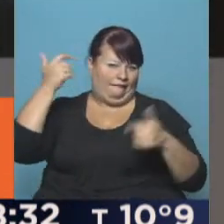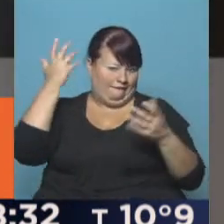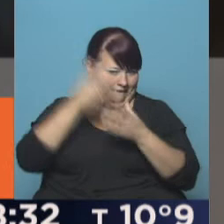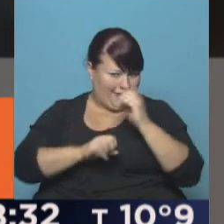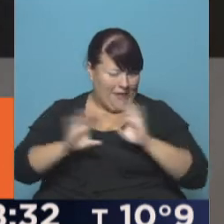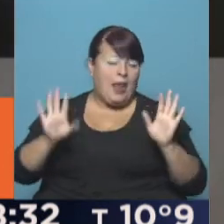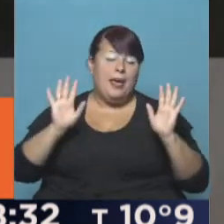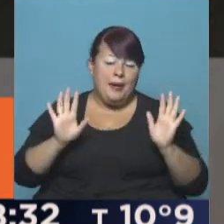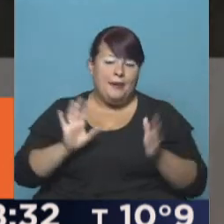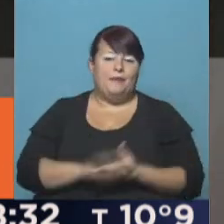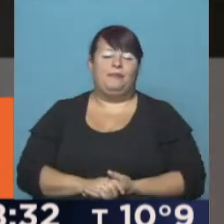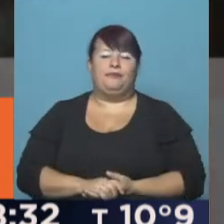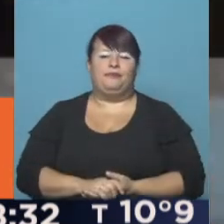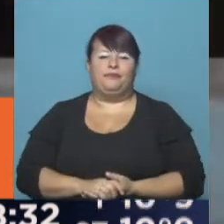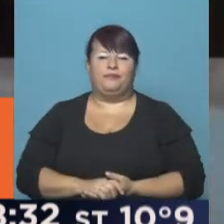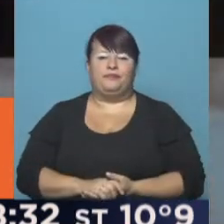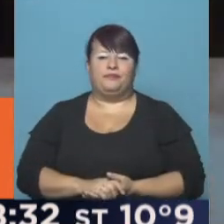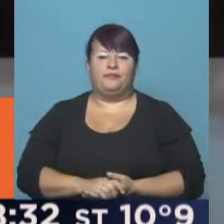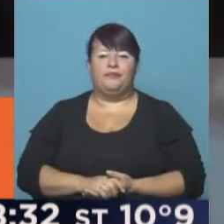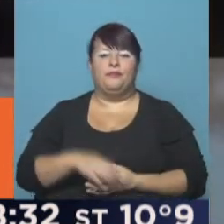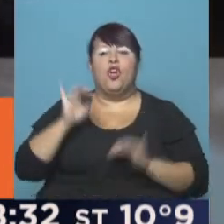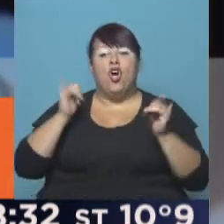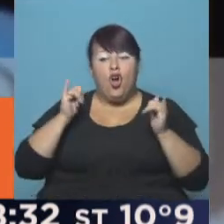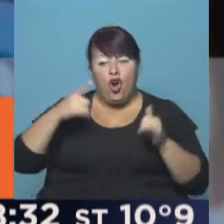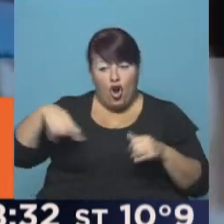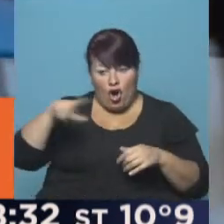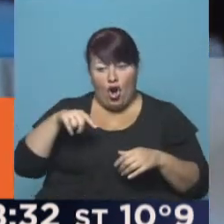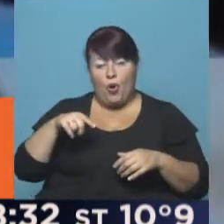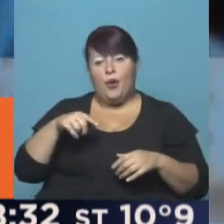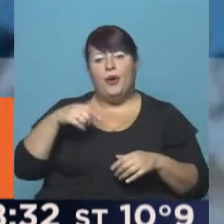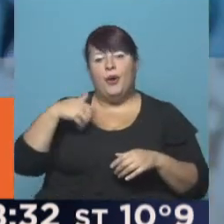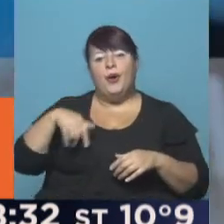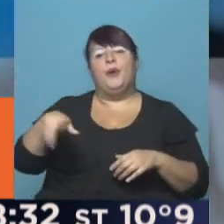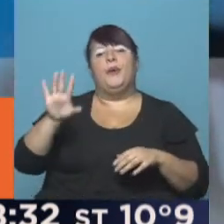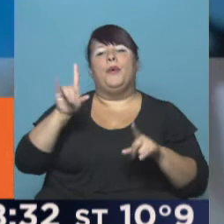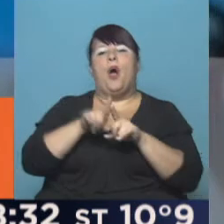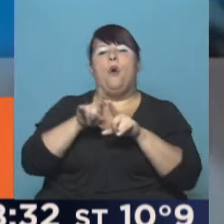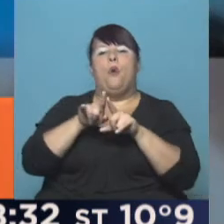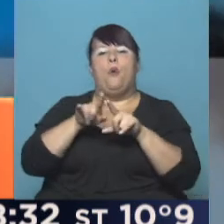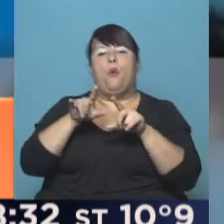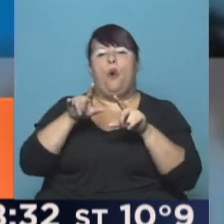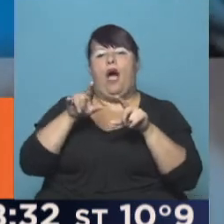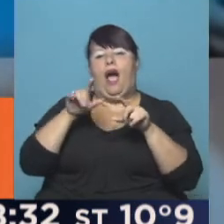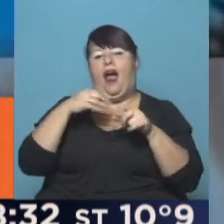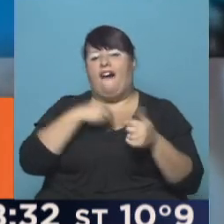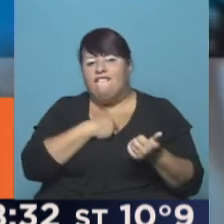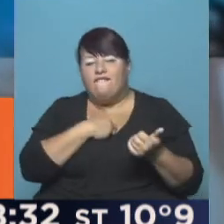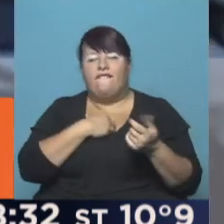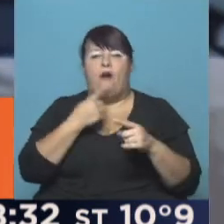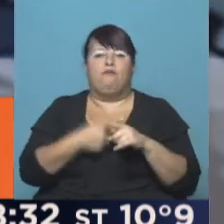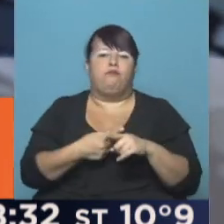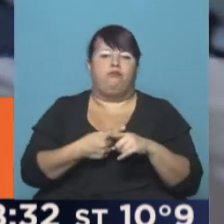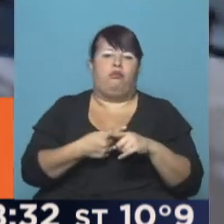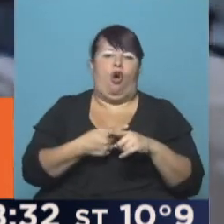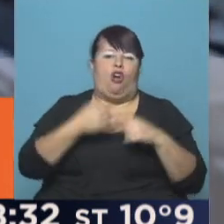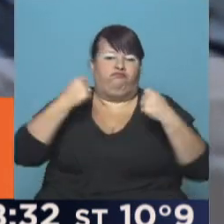¿no? Pero que la juventud va a tomar por la pasión, por